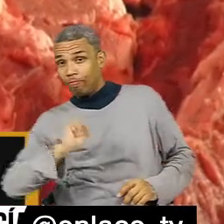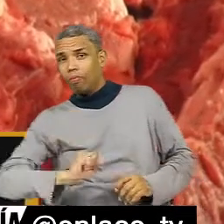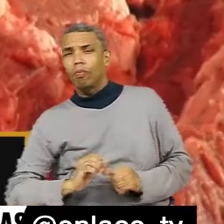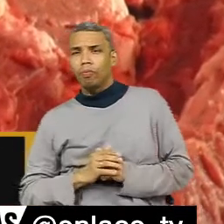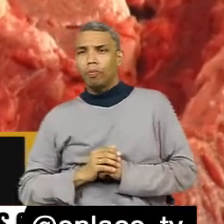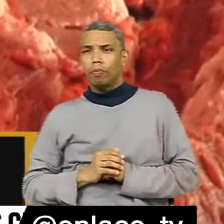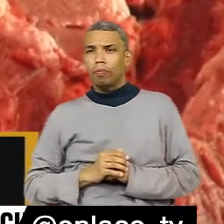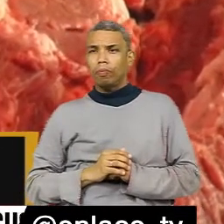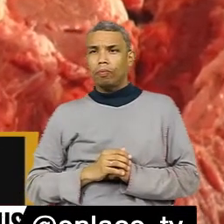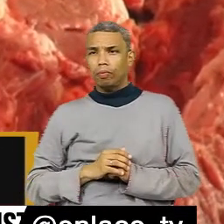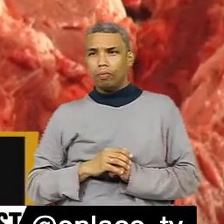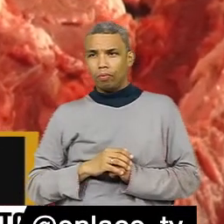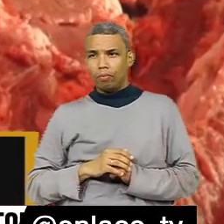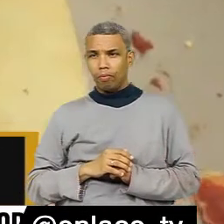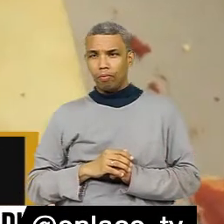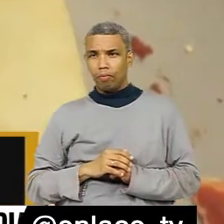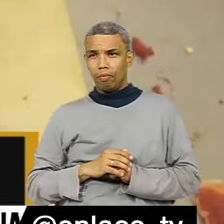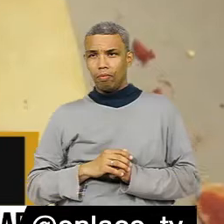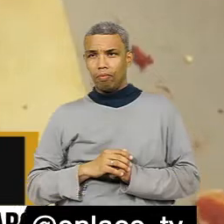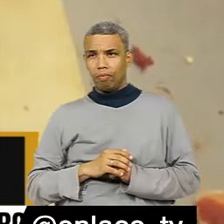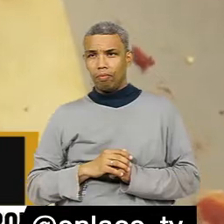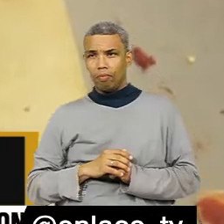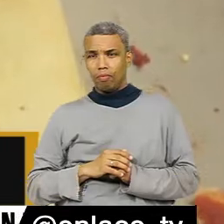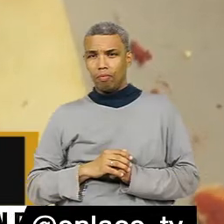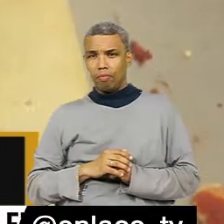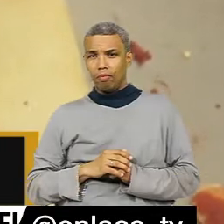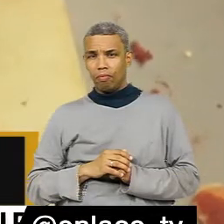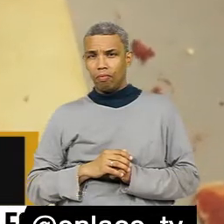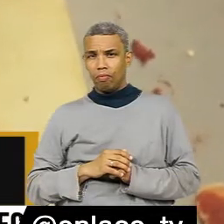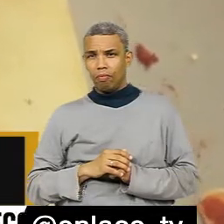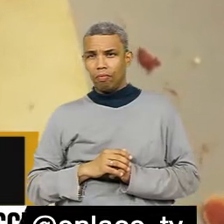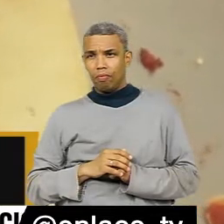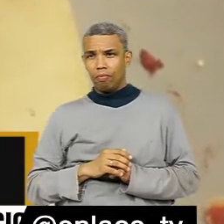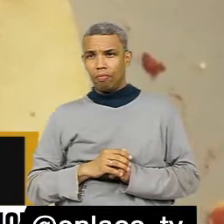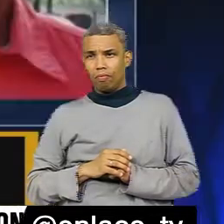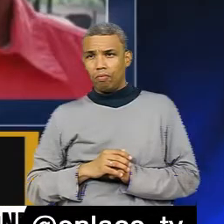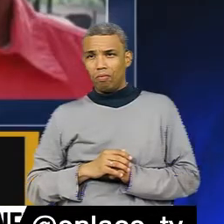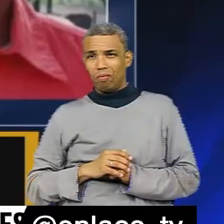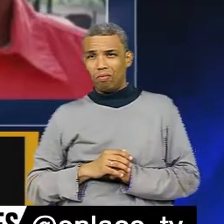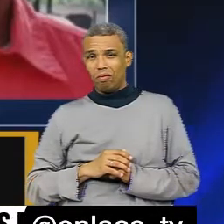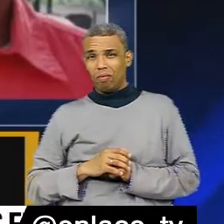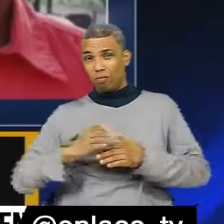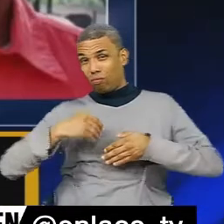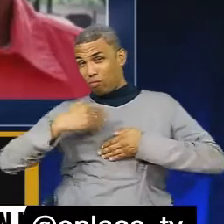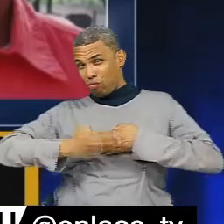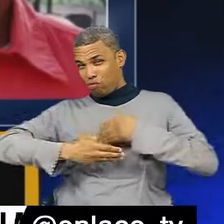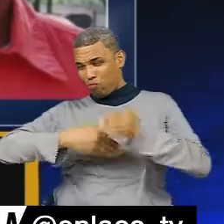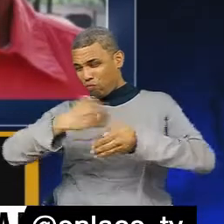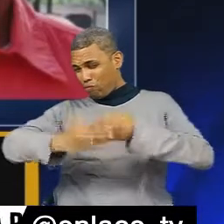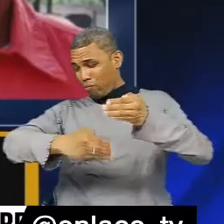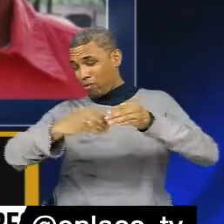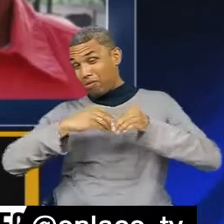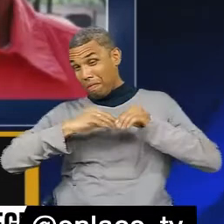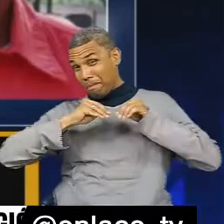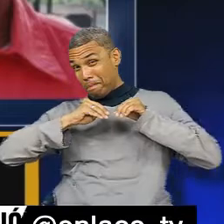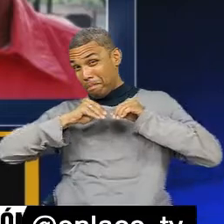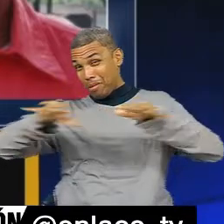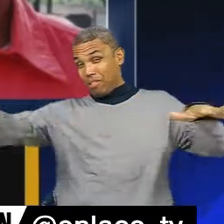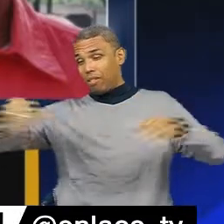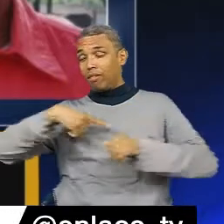vienen sacrificando ganados sin el cumplimiento de lo establecido en la ley. Ha llegado tan grande el descaro de las personas